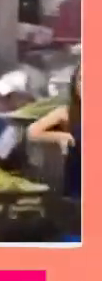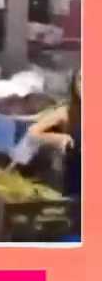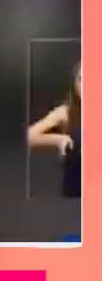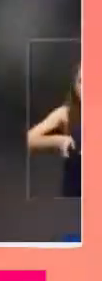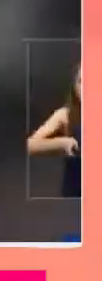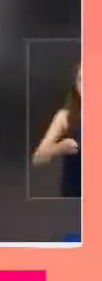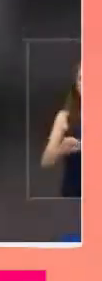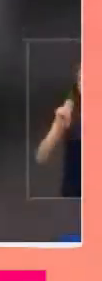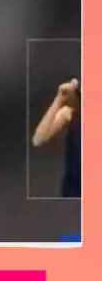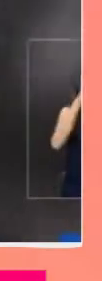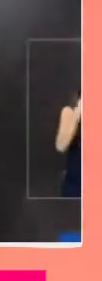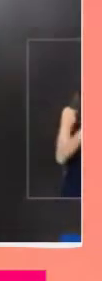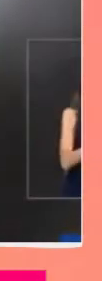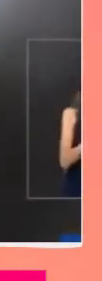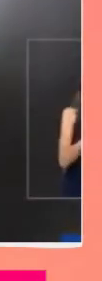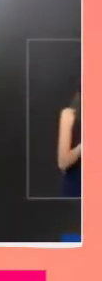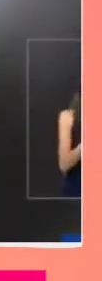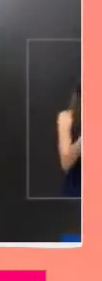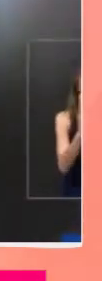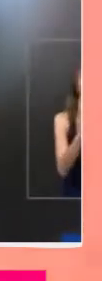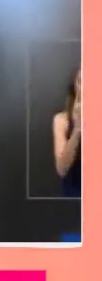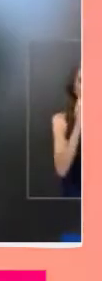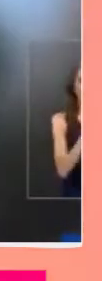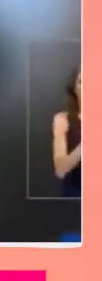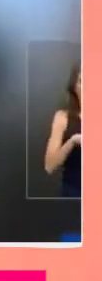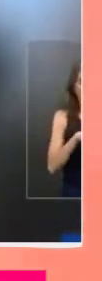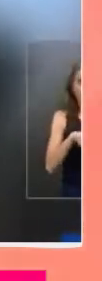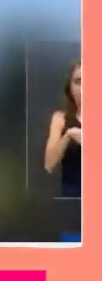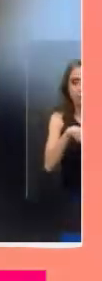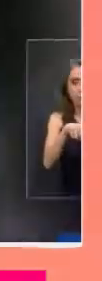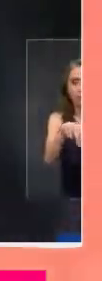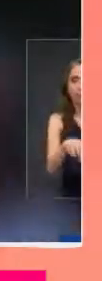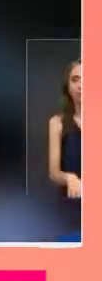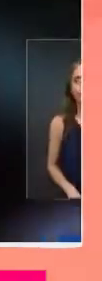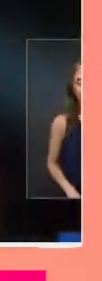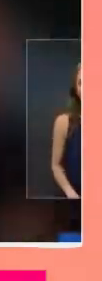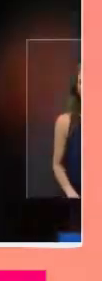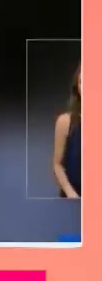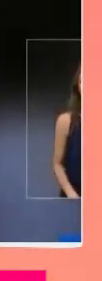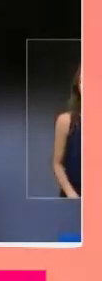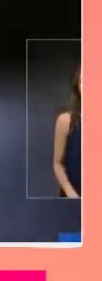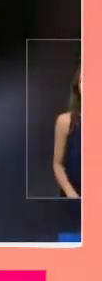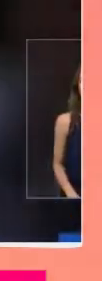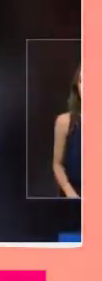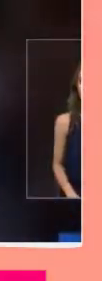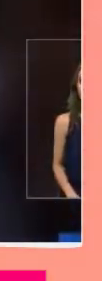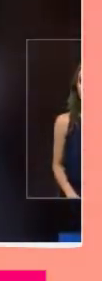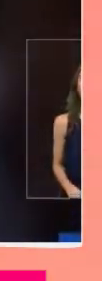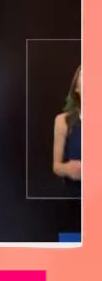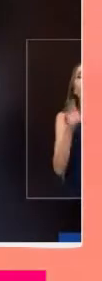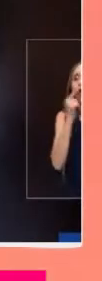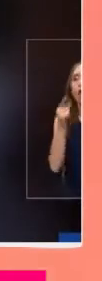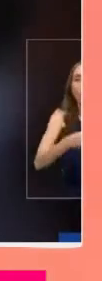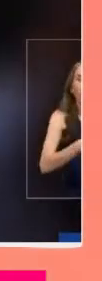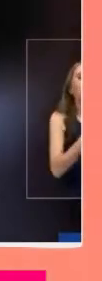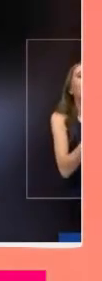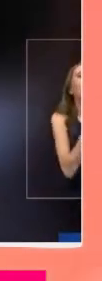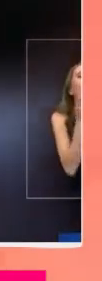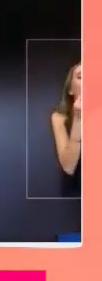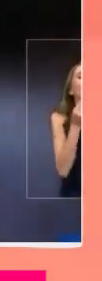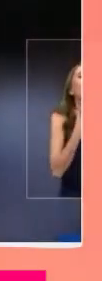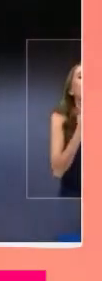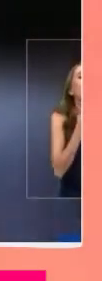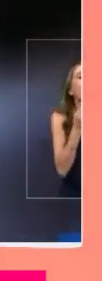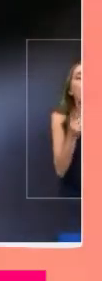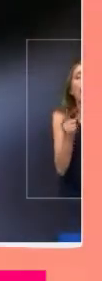o no debería venderse ningún tipo de medicamento independiente si necesitan receta o no en la feria? En principio, ningún